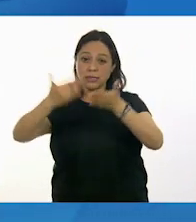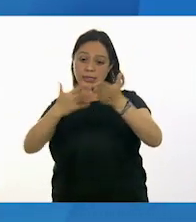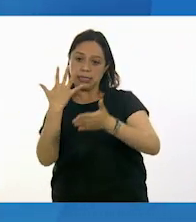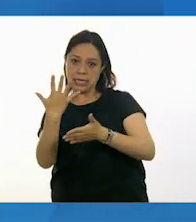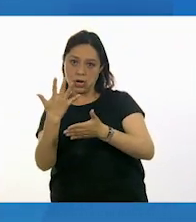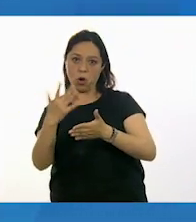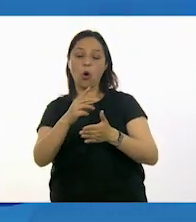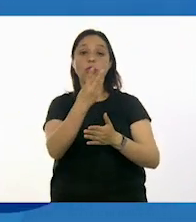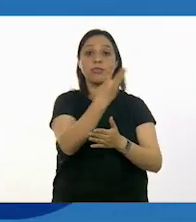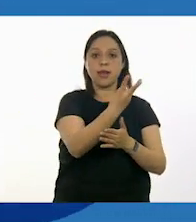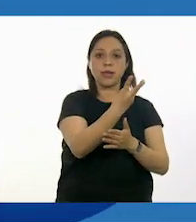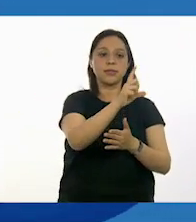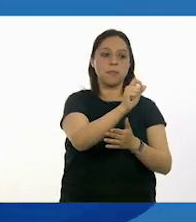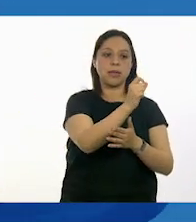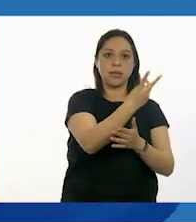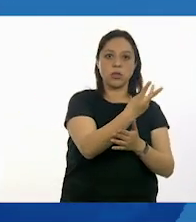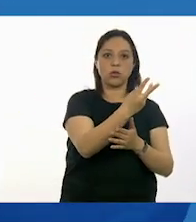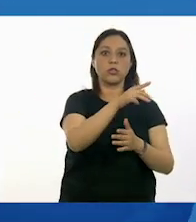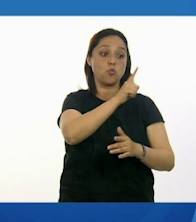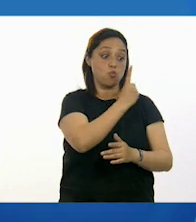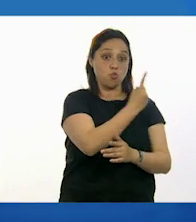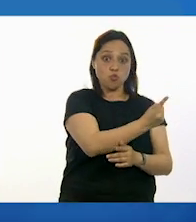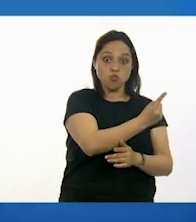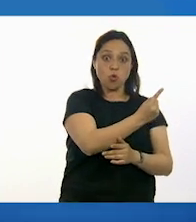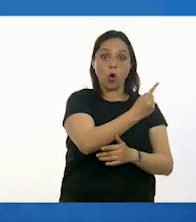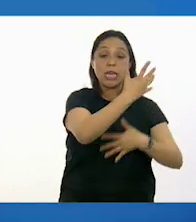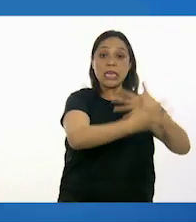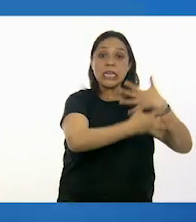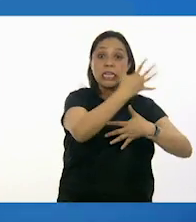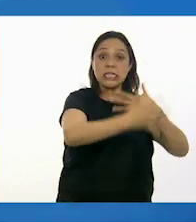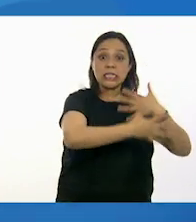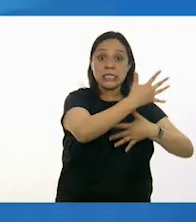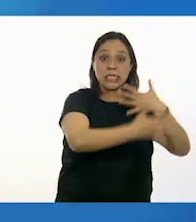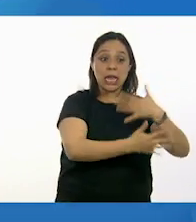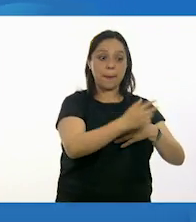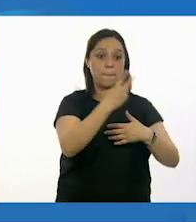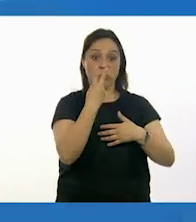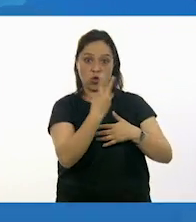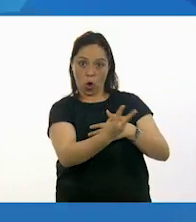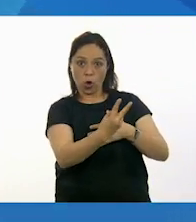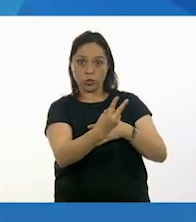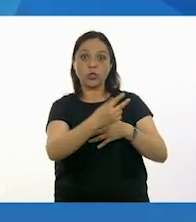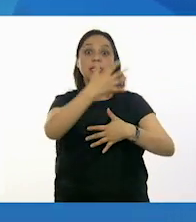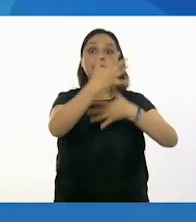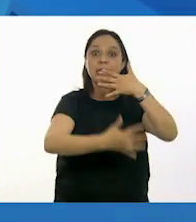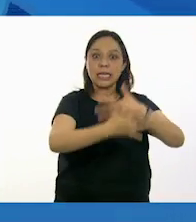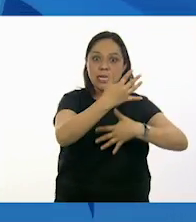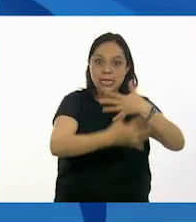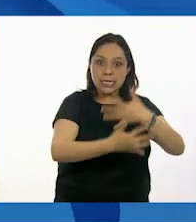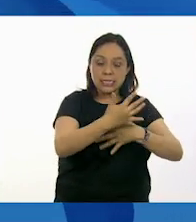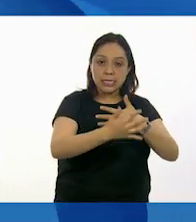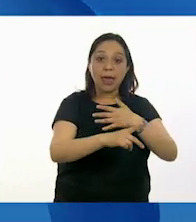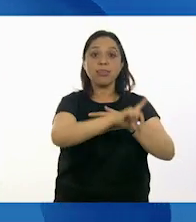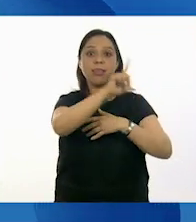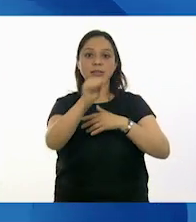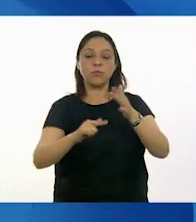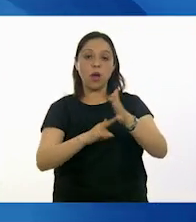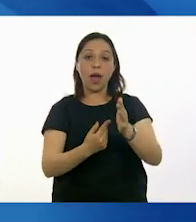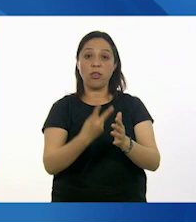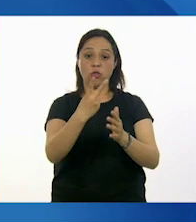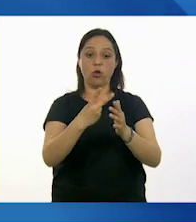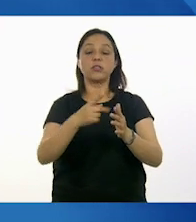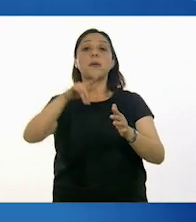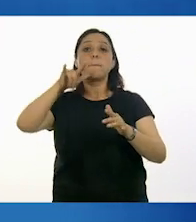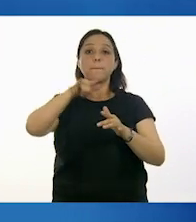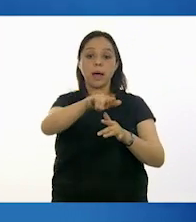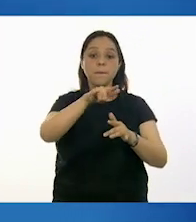aviones. En la pista 1, 15 aviones. Y en la pista 2, 15. A las 12 horas, en la pista 2 aterrizaron 20